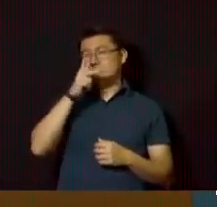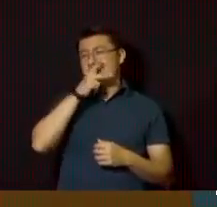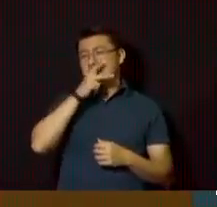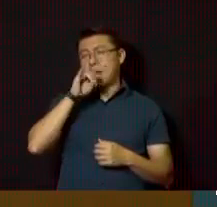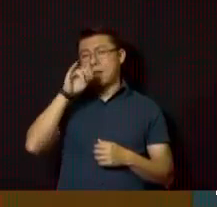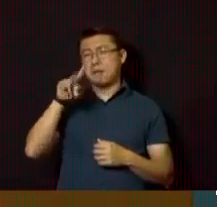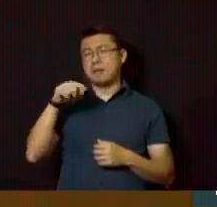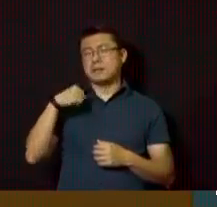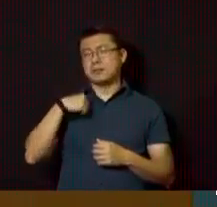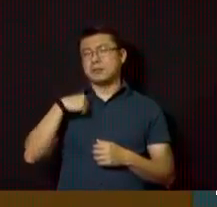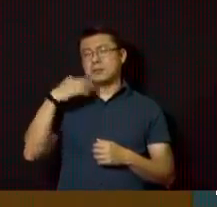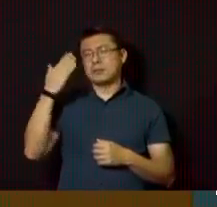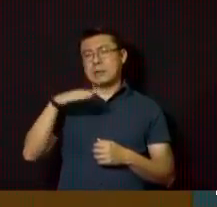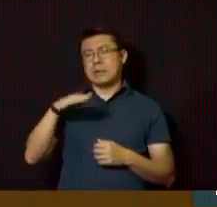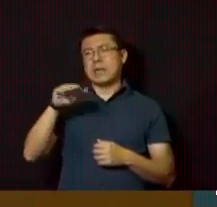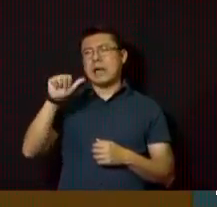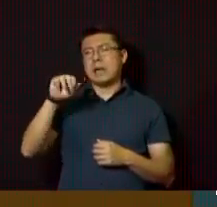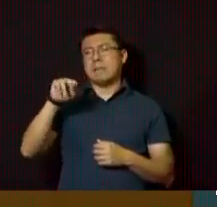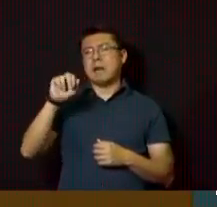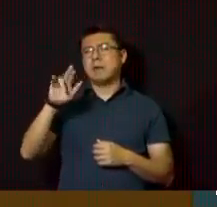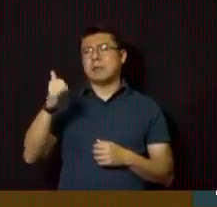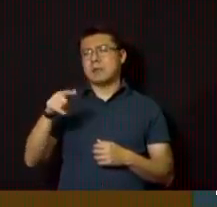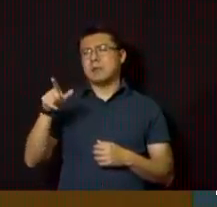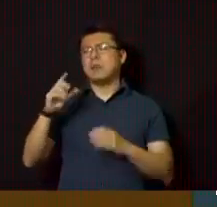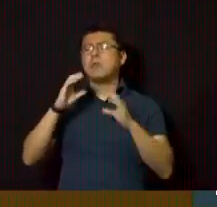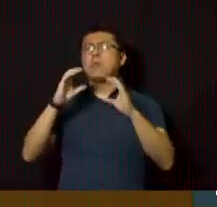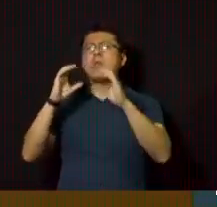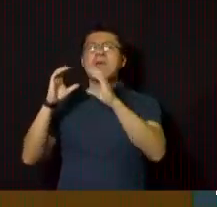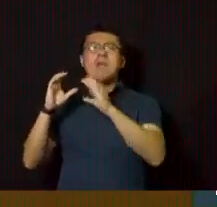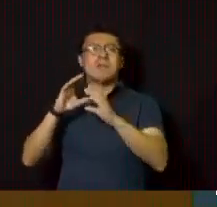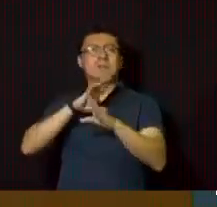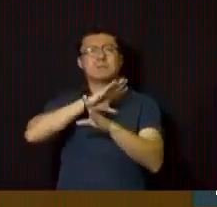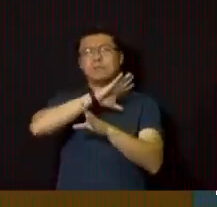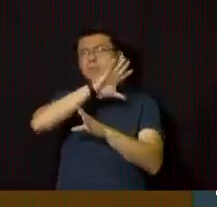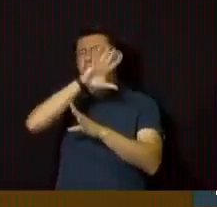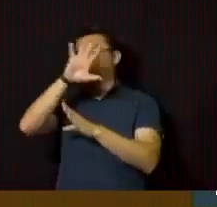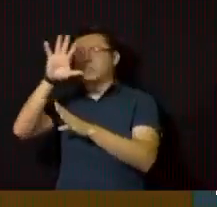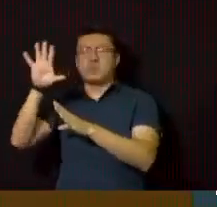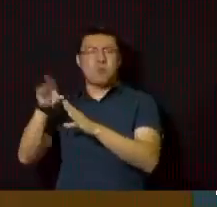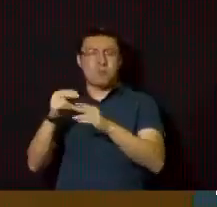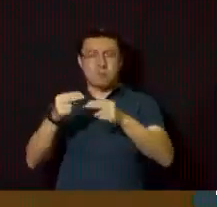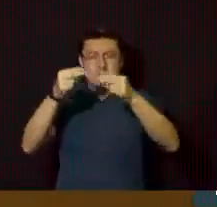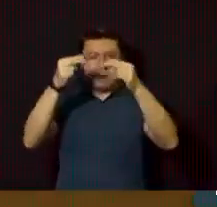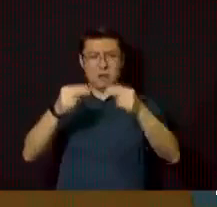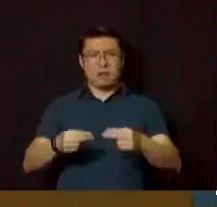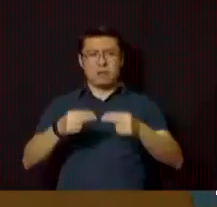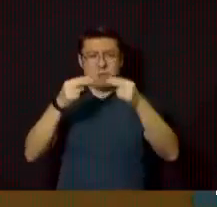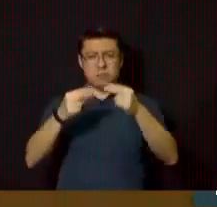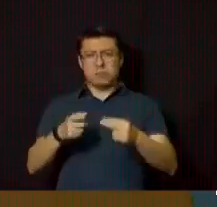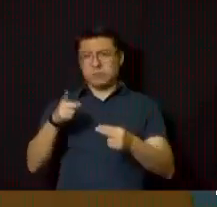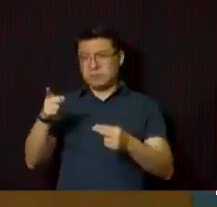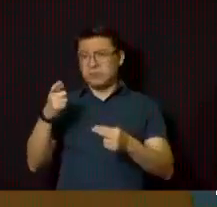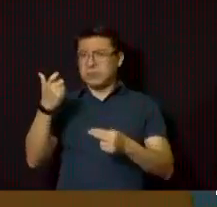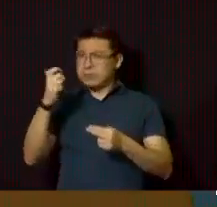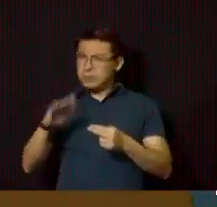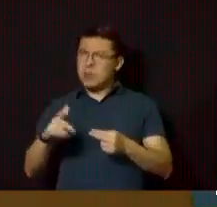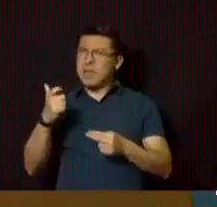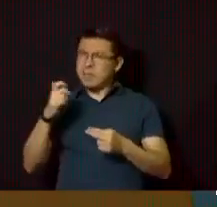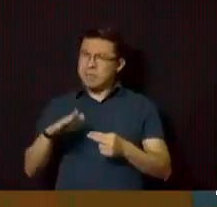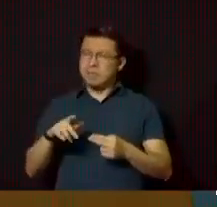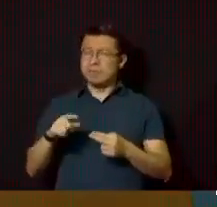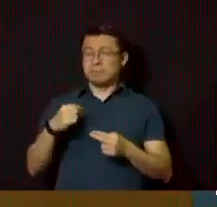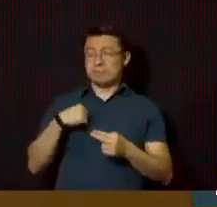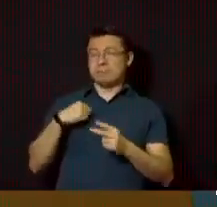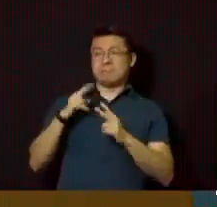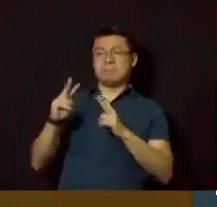Mauri cuida mucho todo eso, ¿no? O sea, porque yo veía el que pedía el descuento, ¿no? Y yo me quedé así como